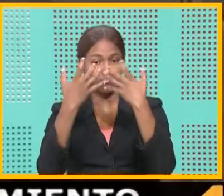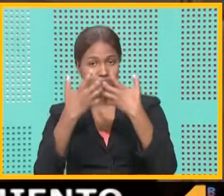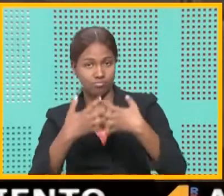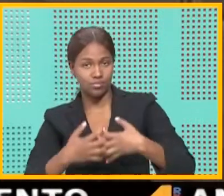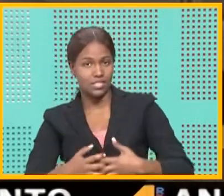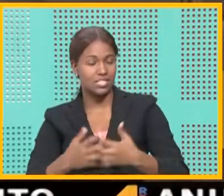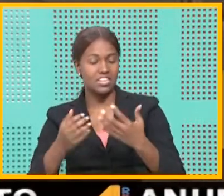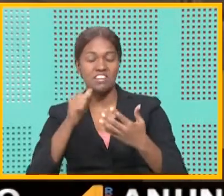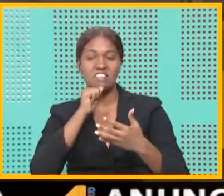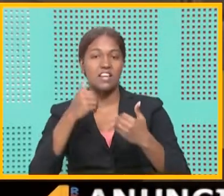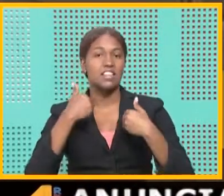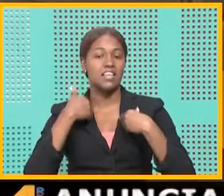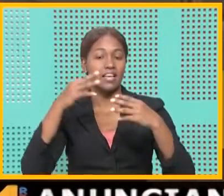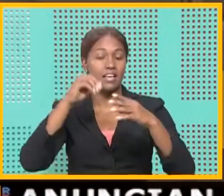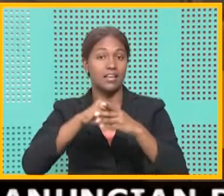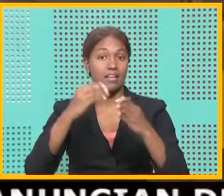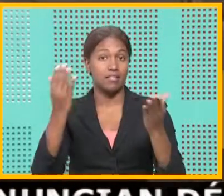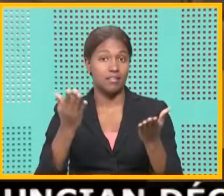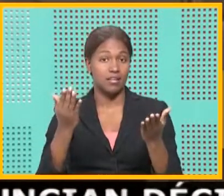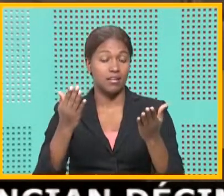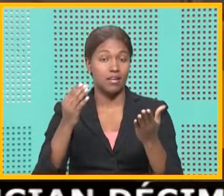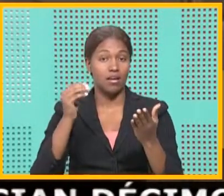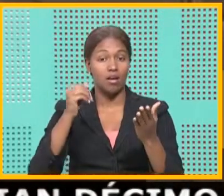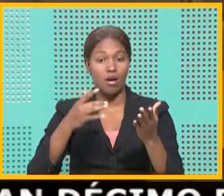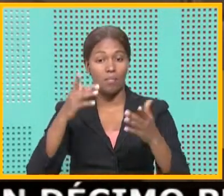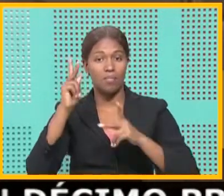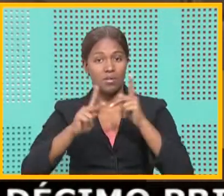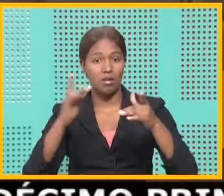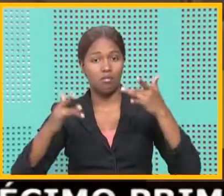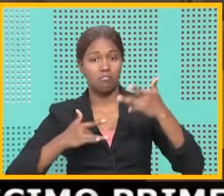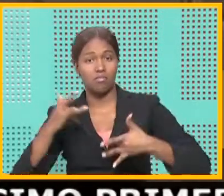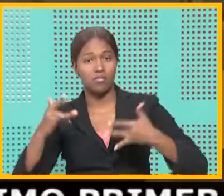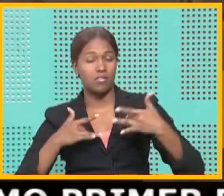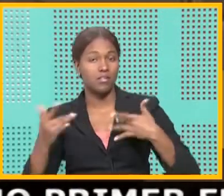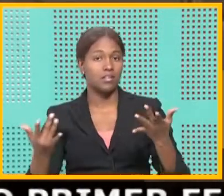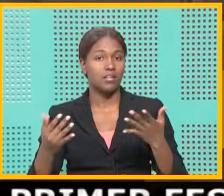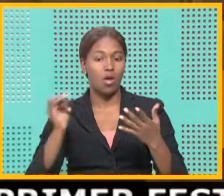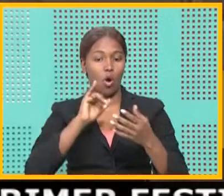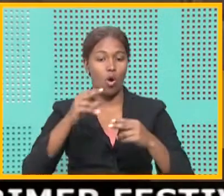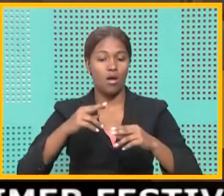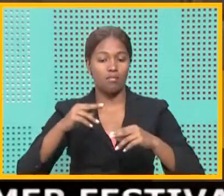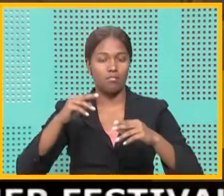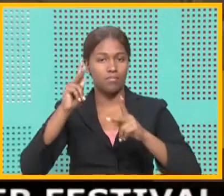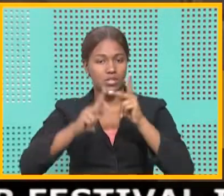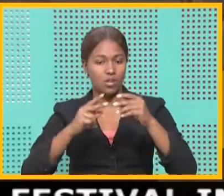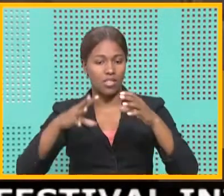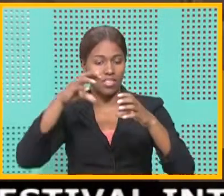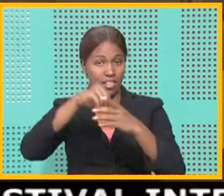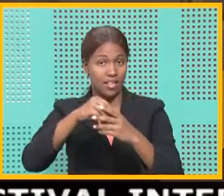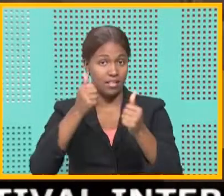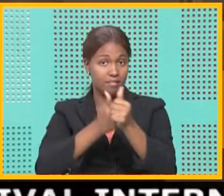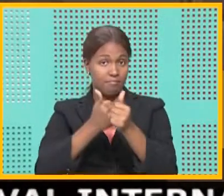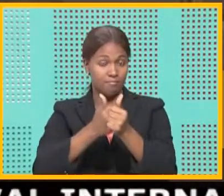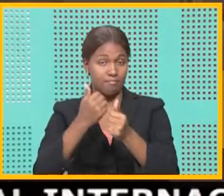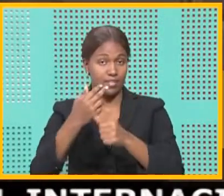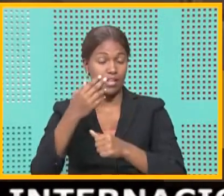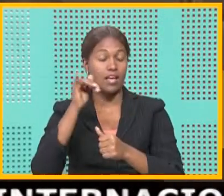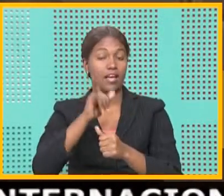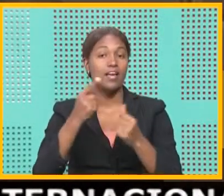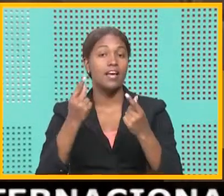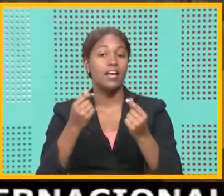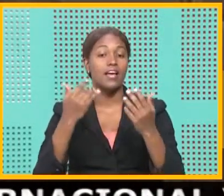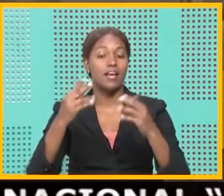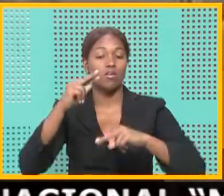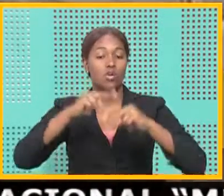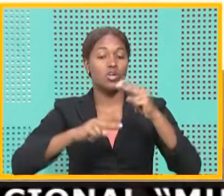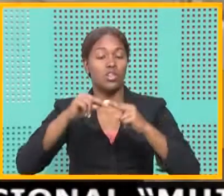sin ser sometido a tensiones entre los pisos bajos y los pisos altos, que es lo que hace que la